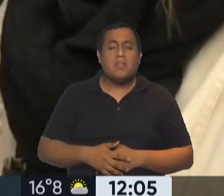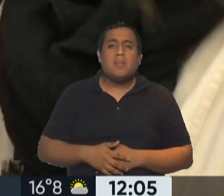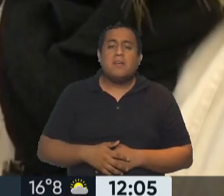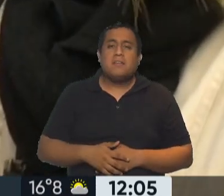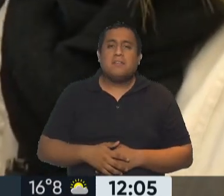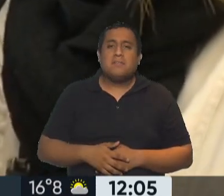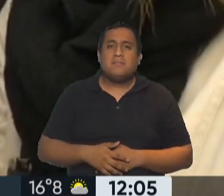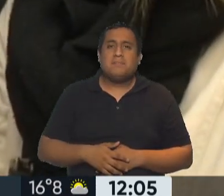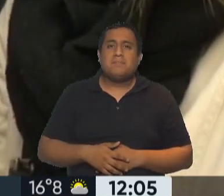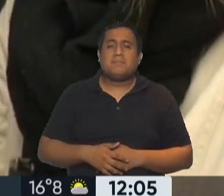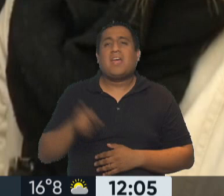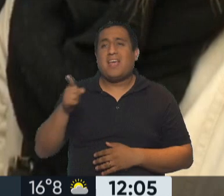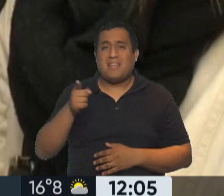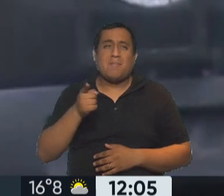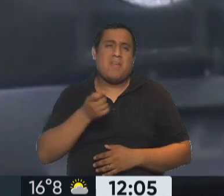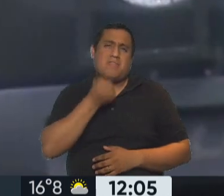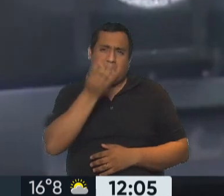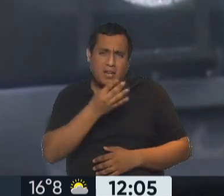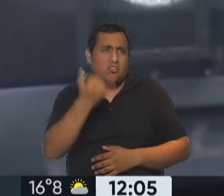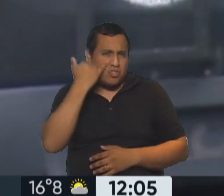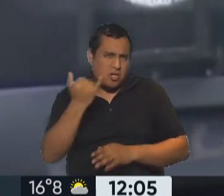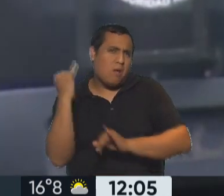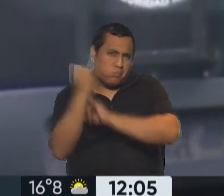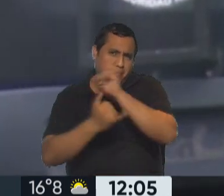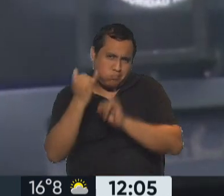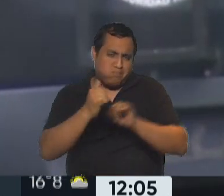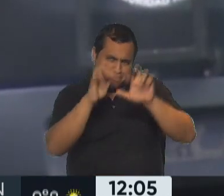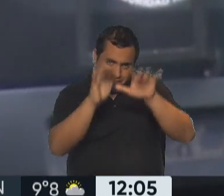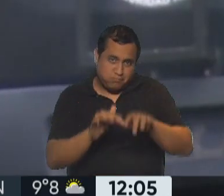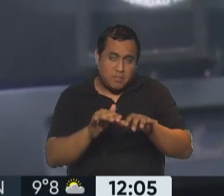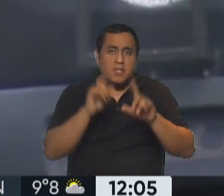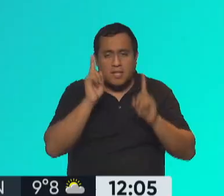establecido, tanto en la declaración indagatoria que ya se ha transcrito por todos lados, como en la declaración de Carrizo.